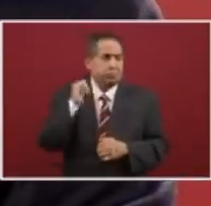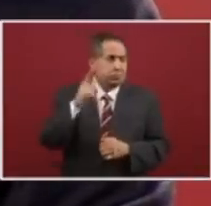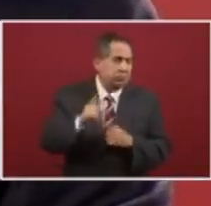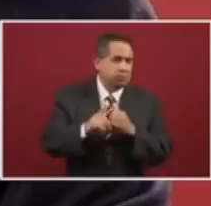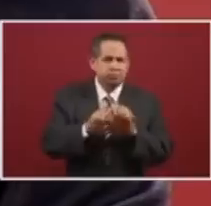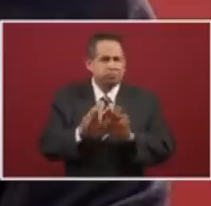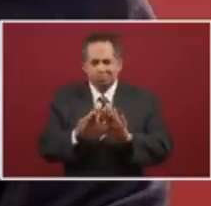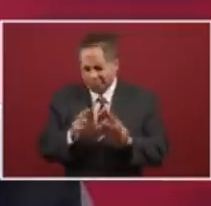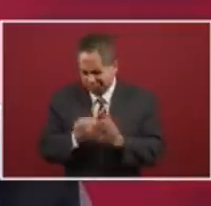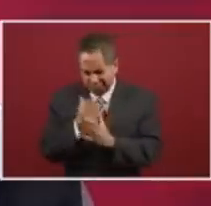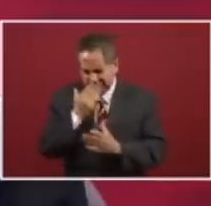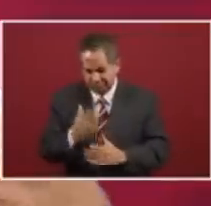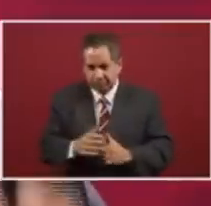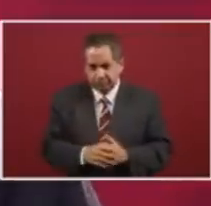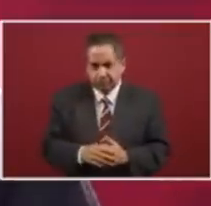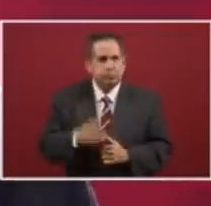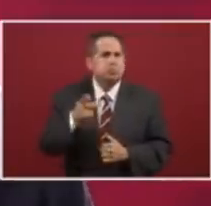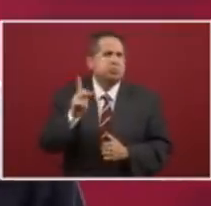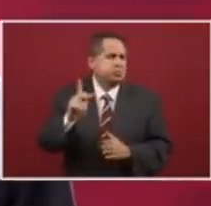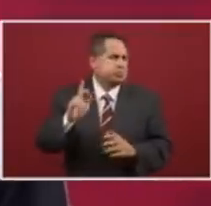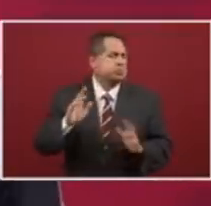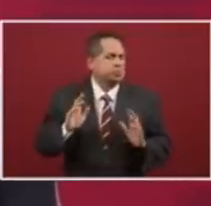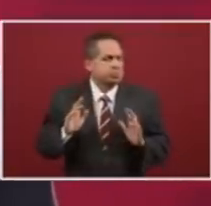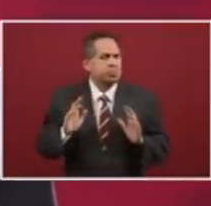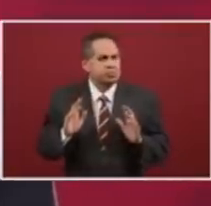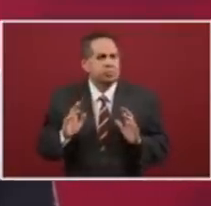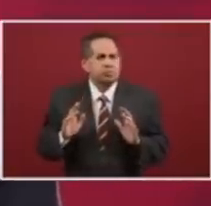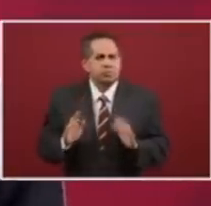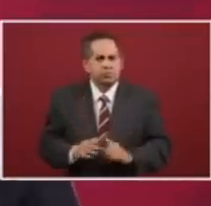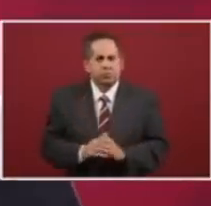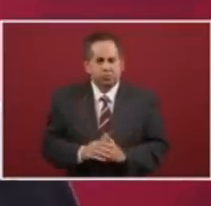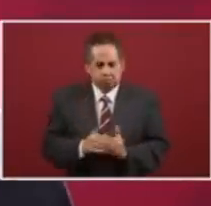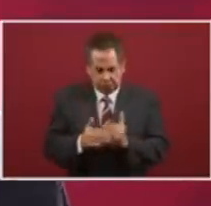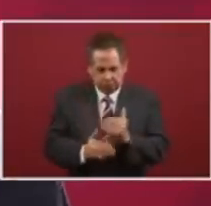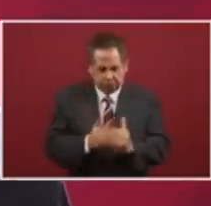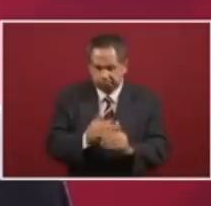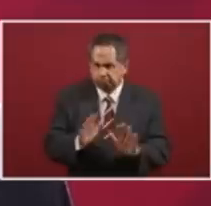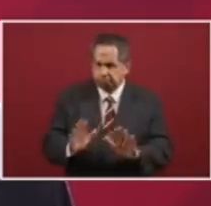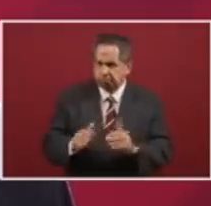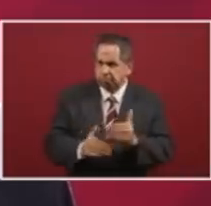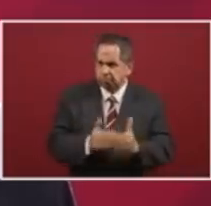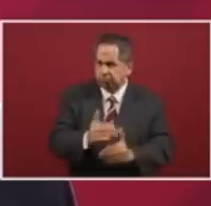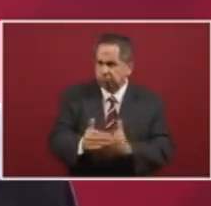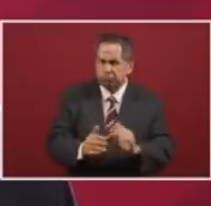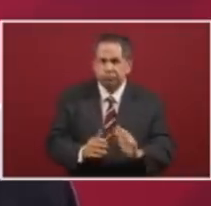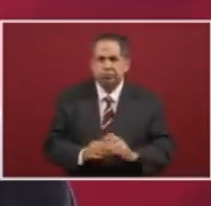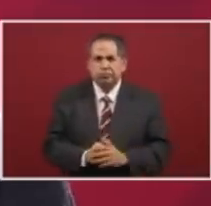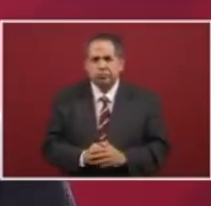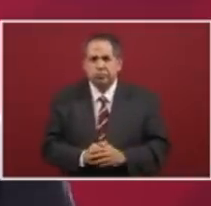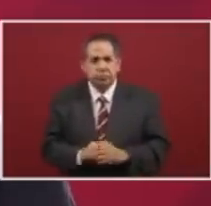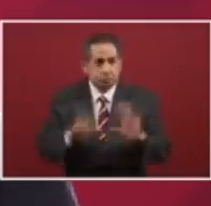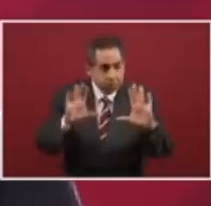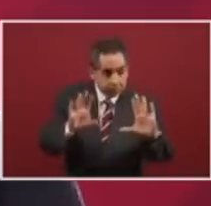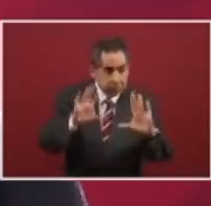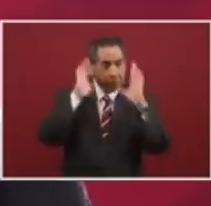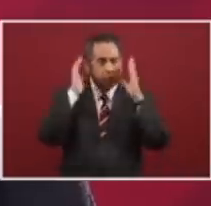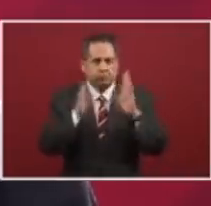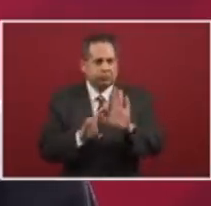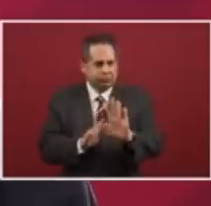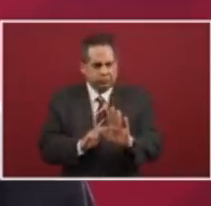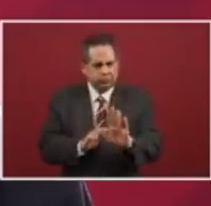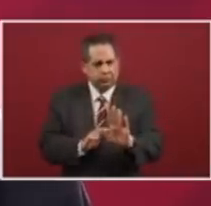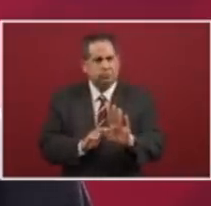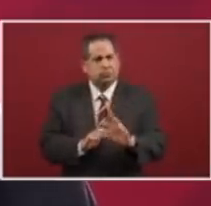circunstancia pero vamos por parte no nos adelantemos